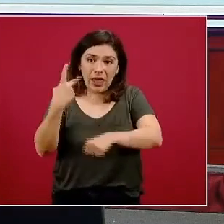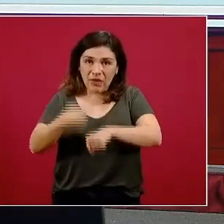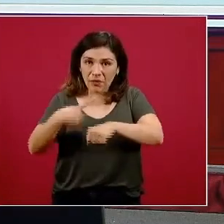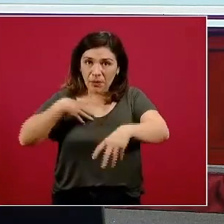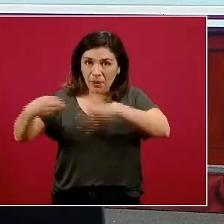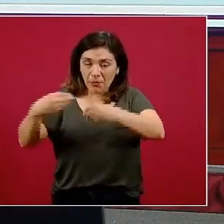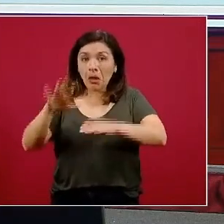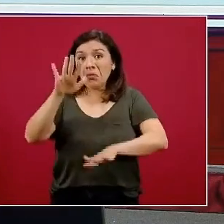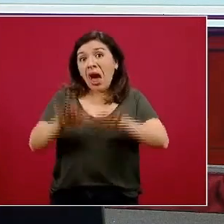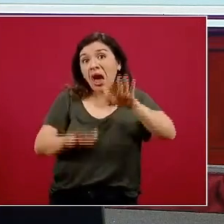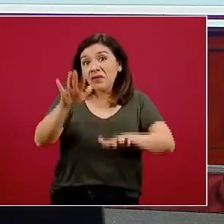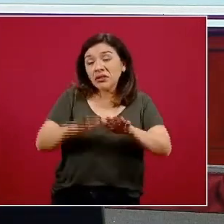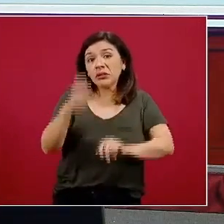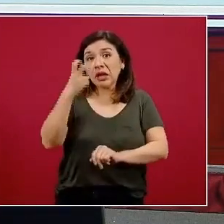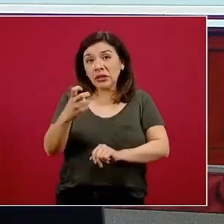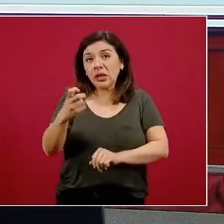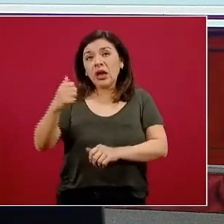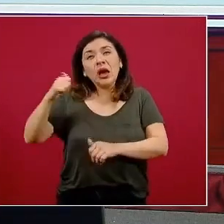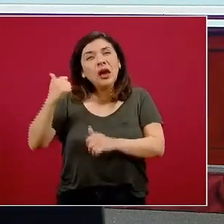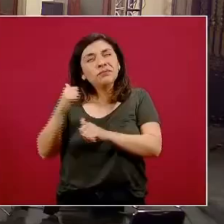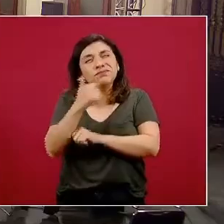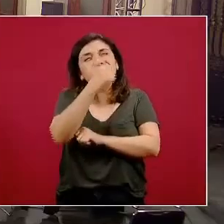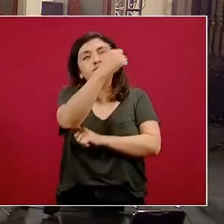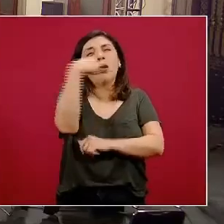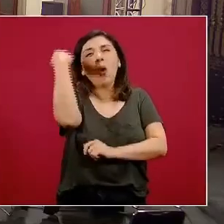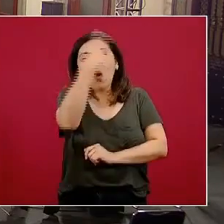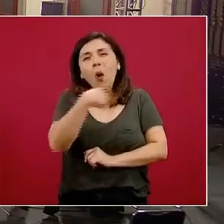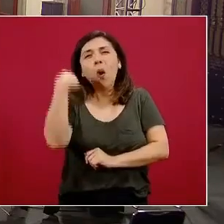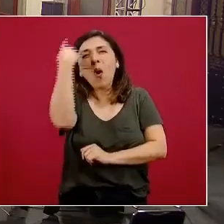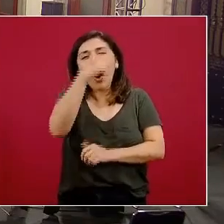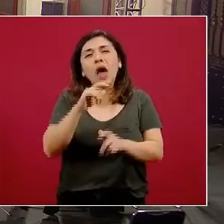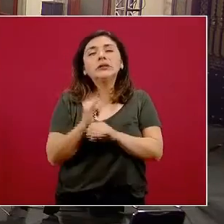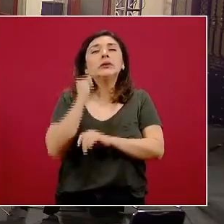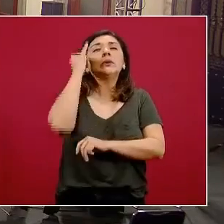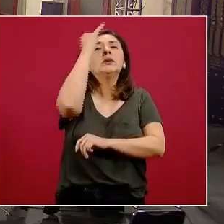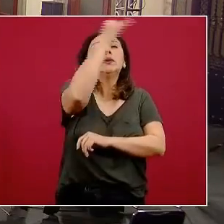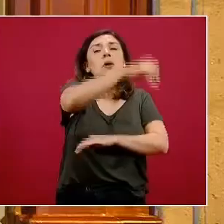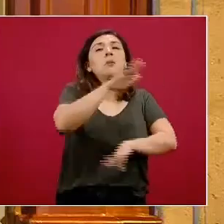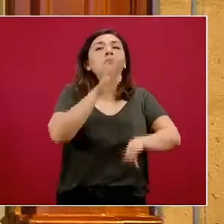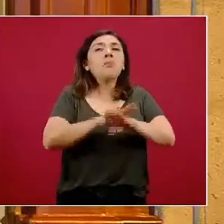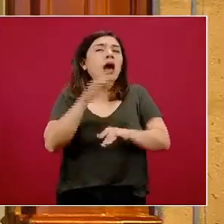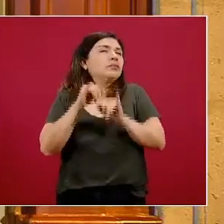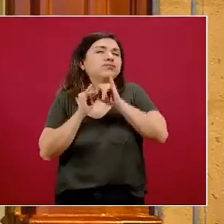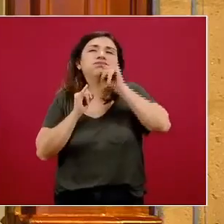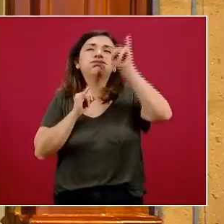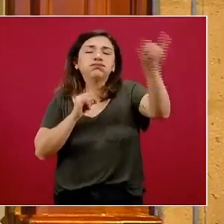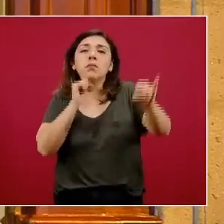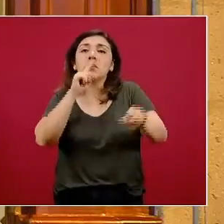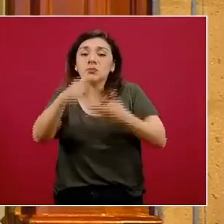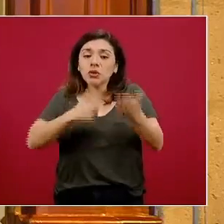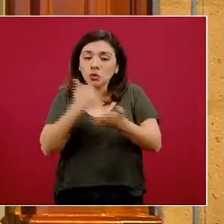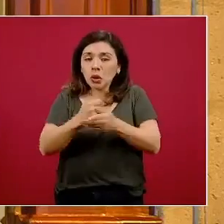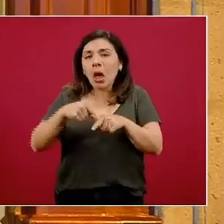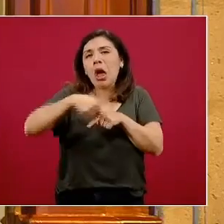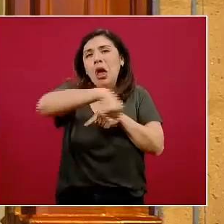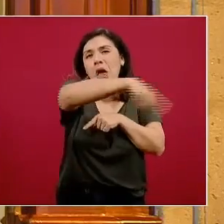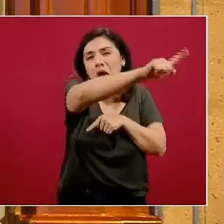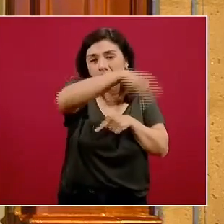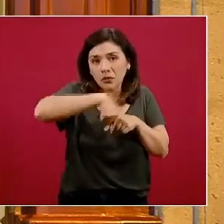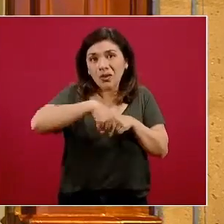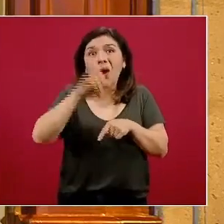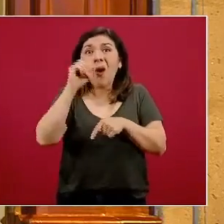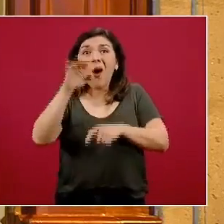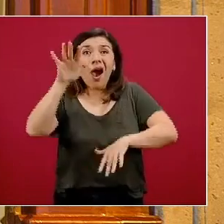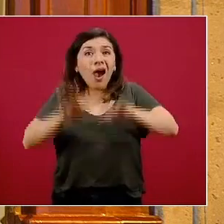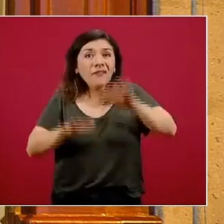En algunos casos la muestra viajará algunas horas porque la unidad médica estará en la misma ciudad en donde está el laboratorio estatal, pero en